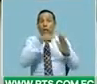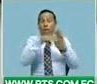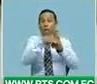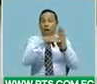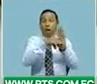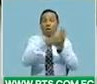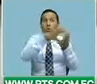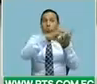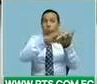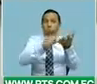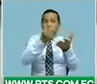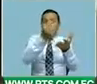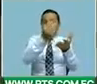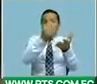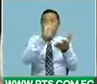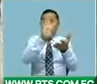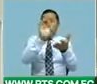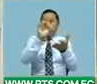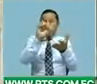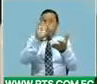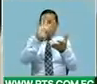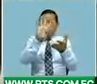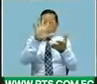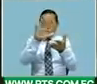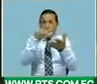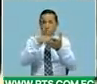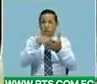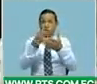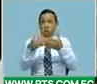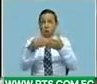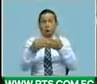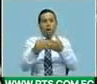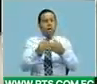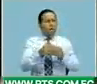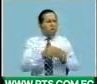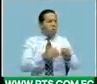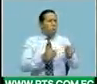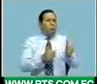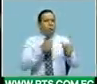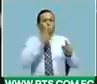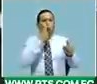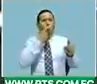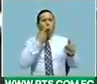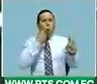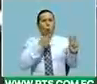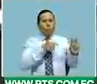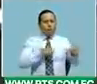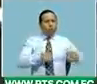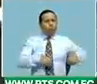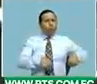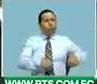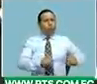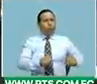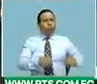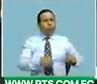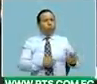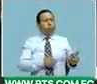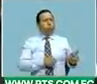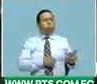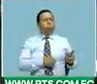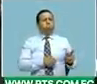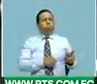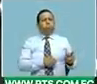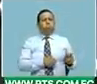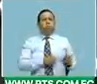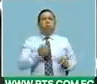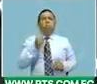$45,000 de una agencia bancaria sea asaltado por dos delincuentes en moto. Pasan por mi frente y me señalan, me apuntan